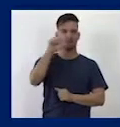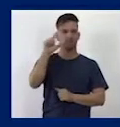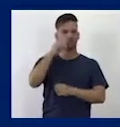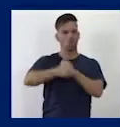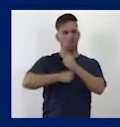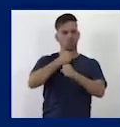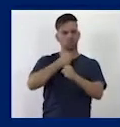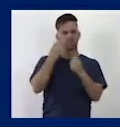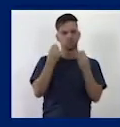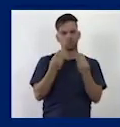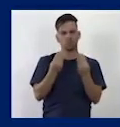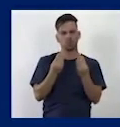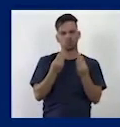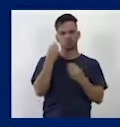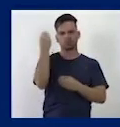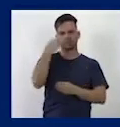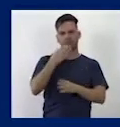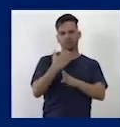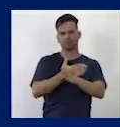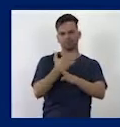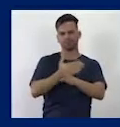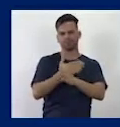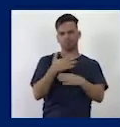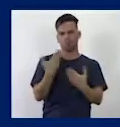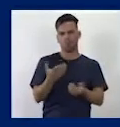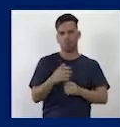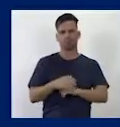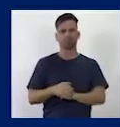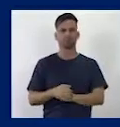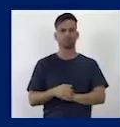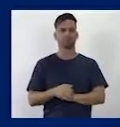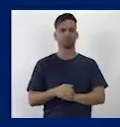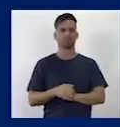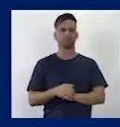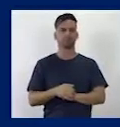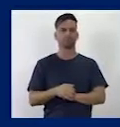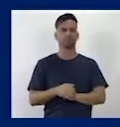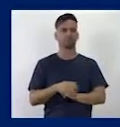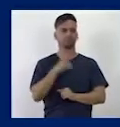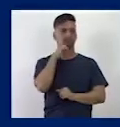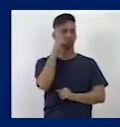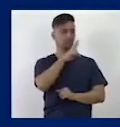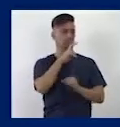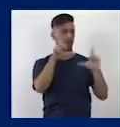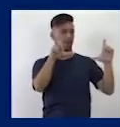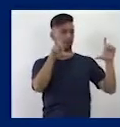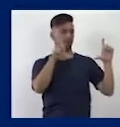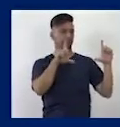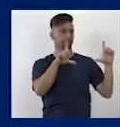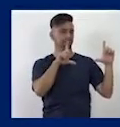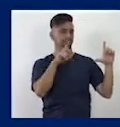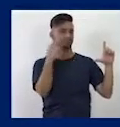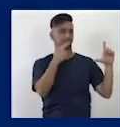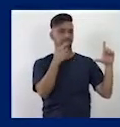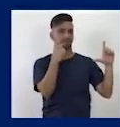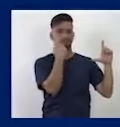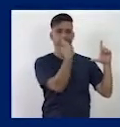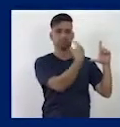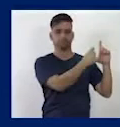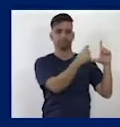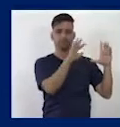expresión que se usa para determinar si una acción ocurre no es la variación del potencial estándar de electrodos ya estudiado por